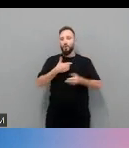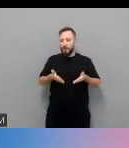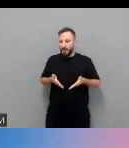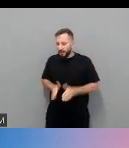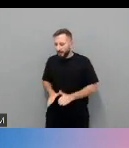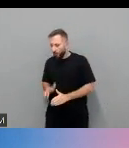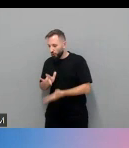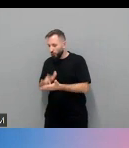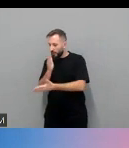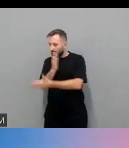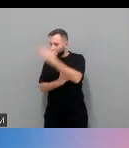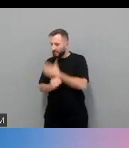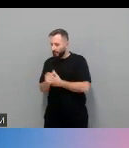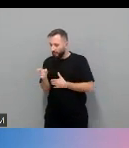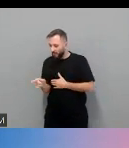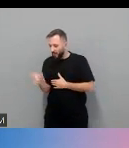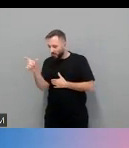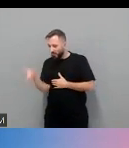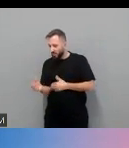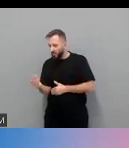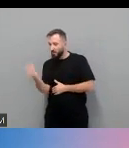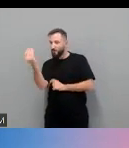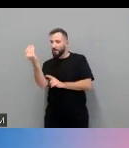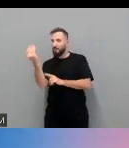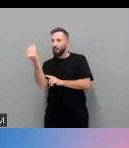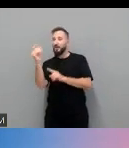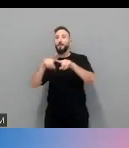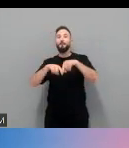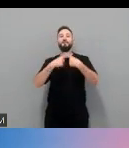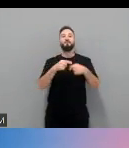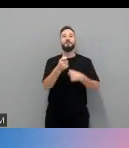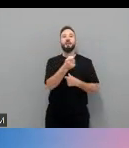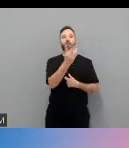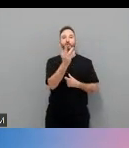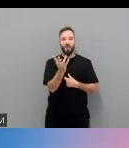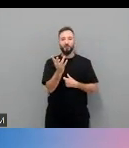con discapacidad y familia numerosa y